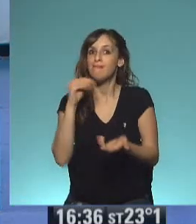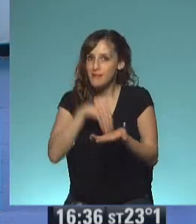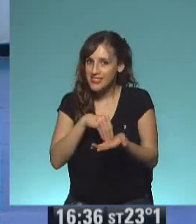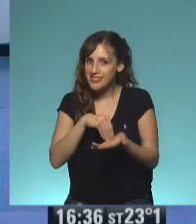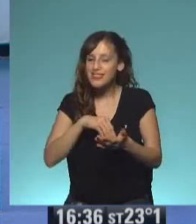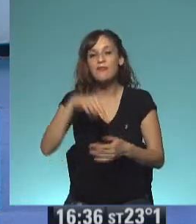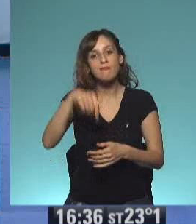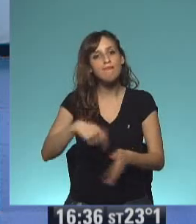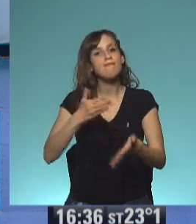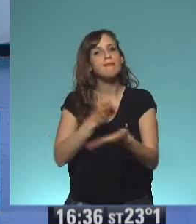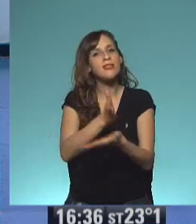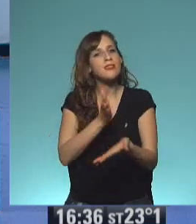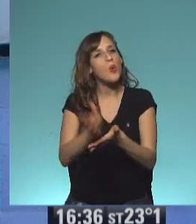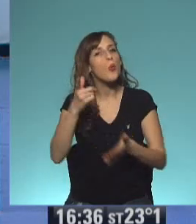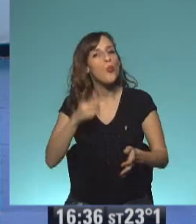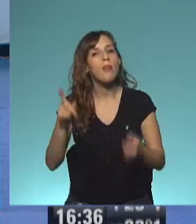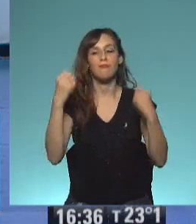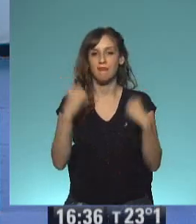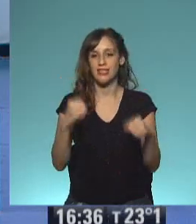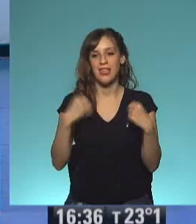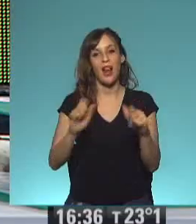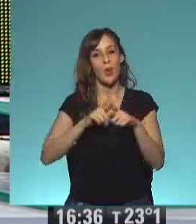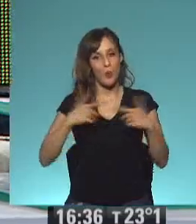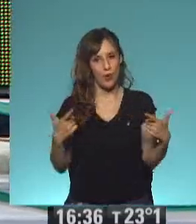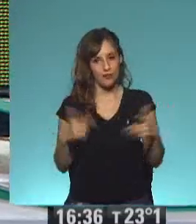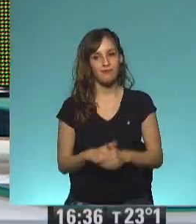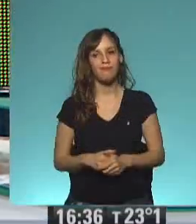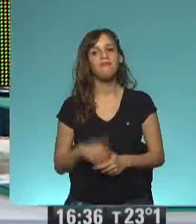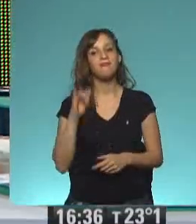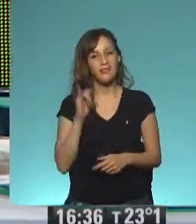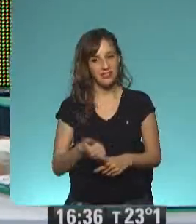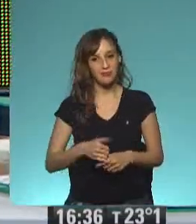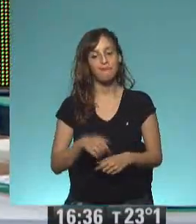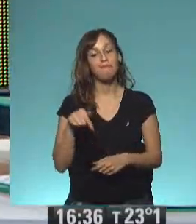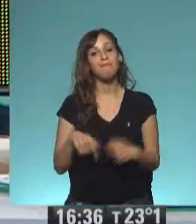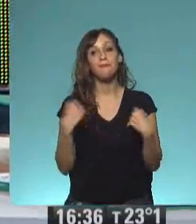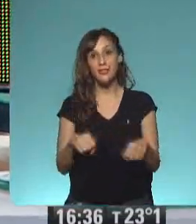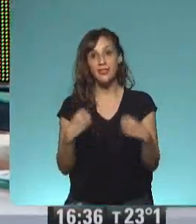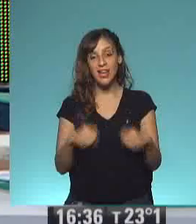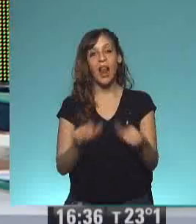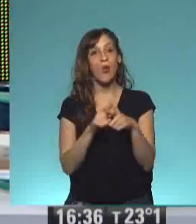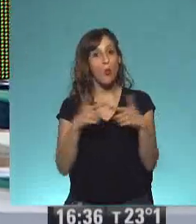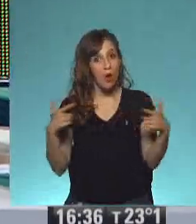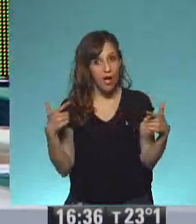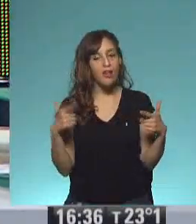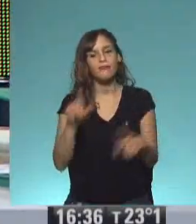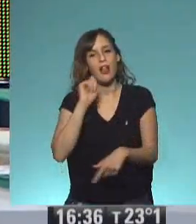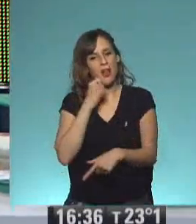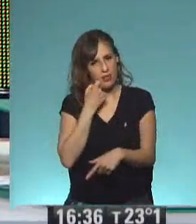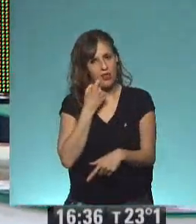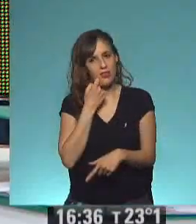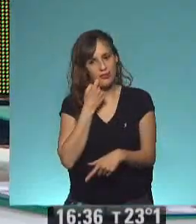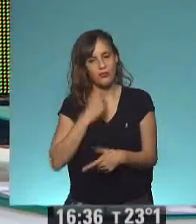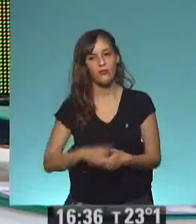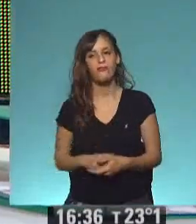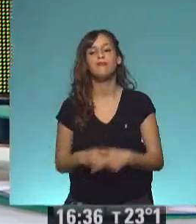este caso en la materia prácticas del lenguaje muy bien práctica del lenguaje es re lindo también porque estamos